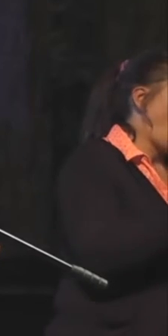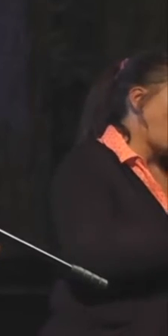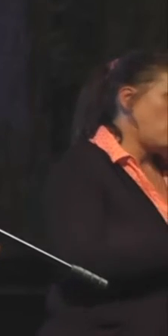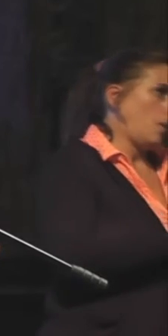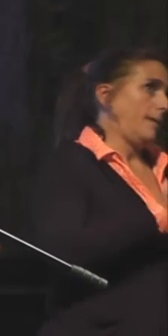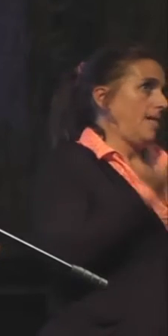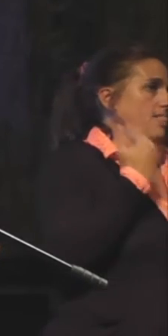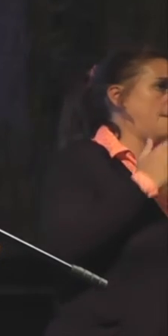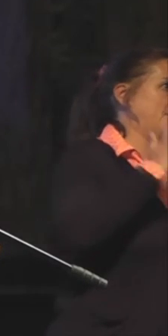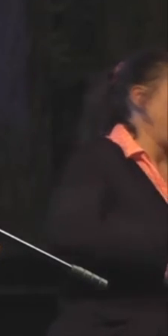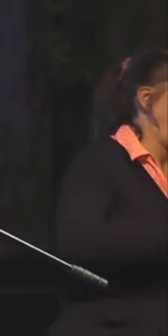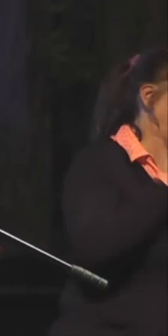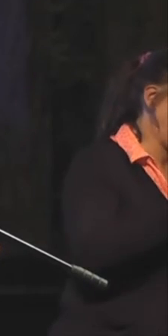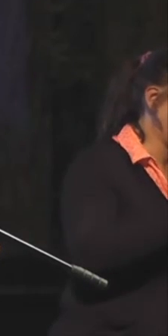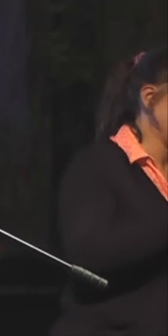personales